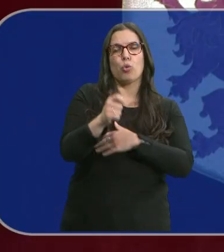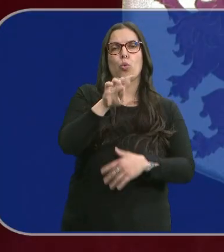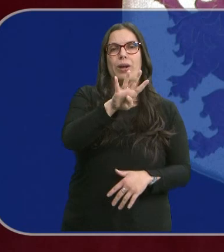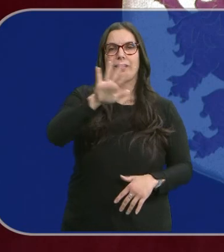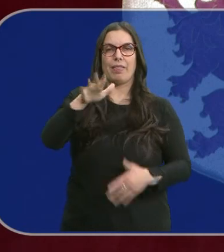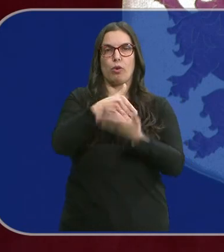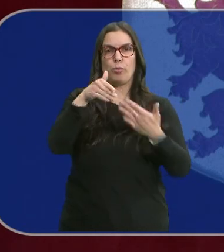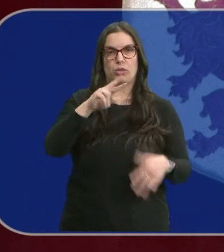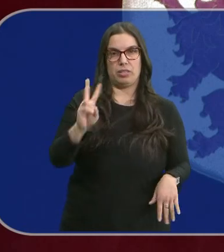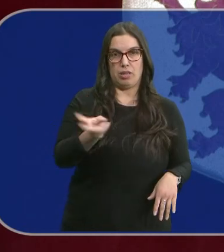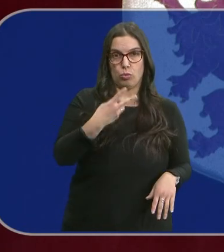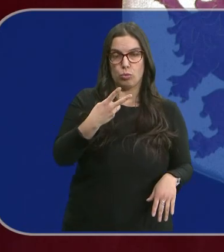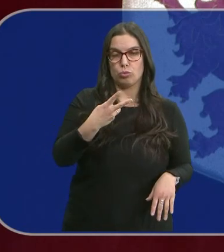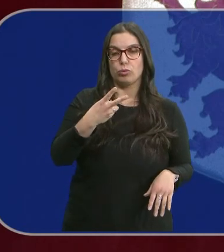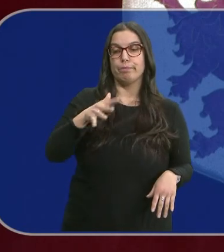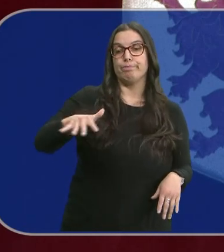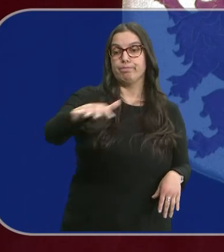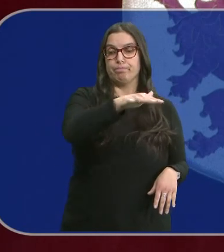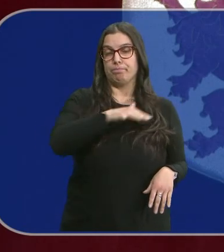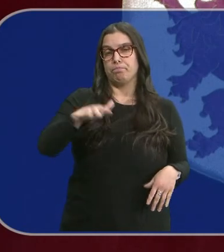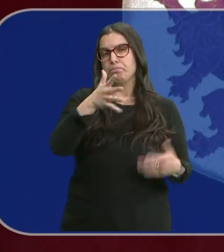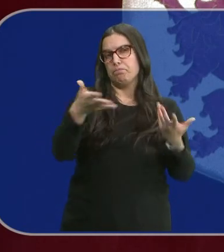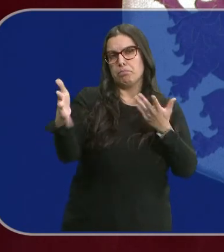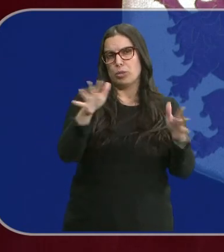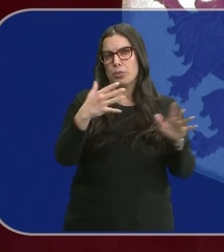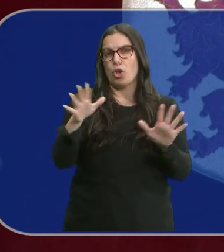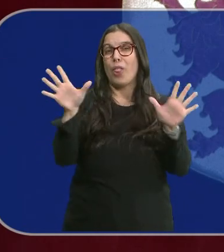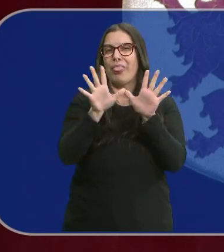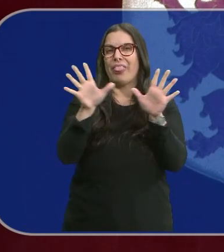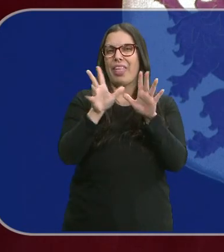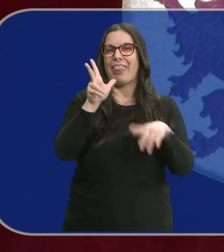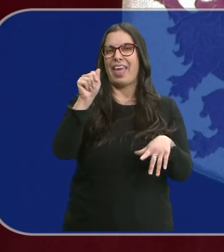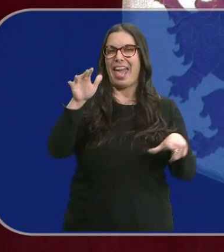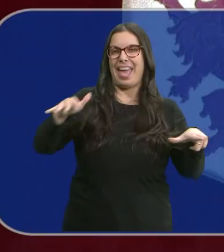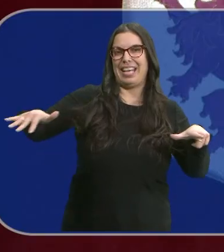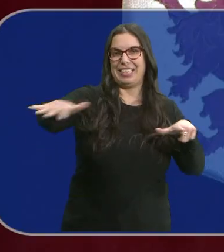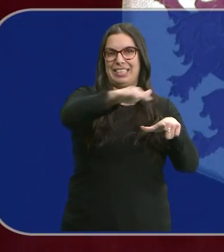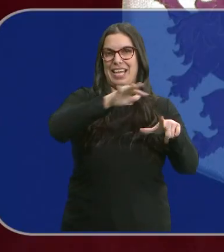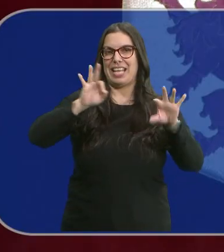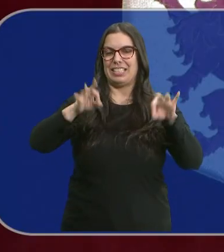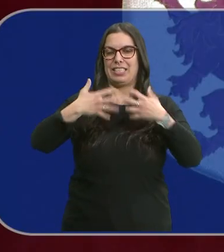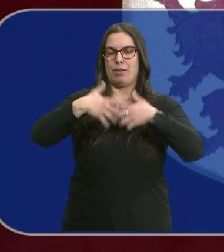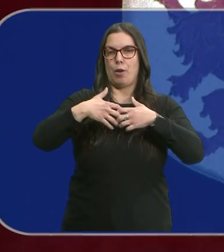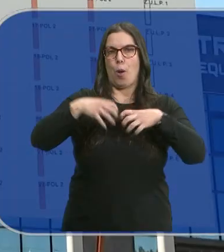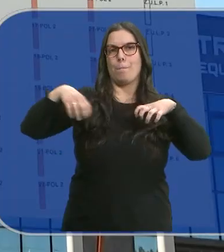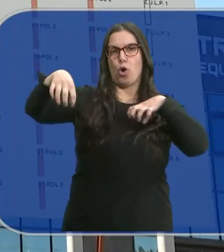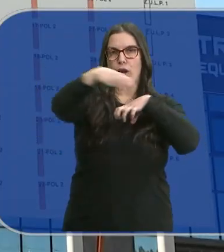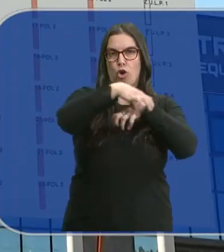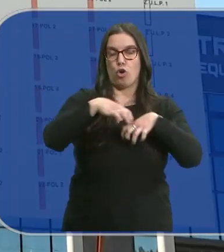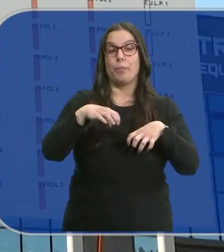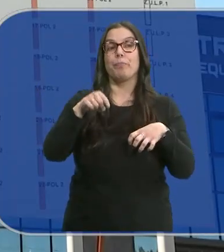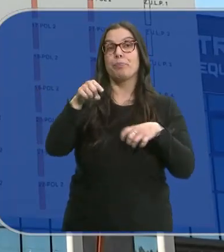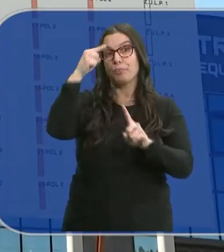45 millones de euros en un espacio aproximadamente de unas 10 hectáreas del polígono de Vicolozano. Y que